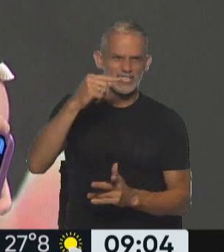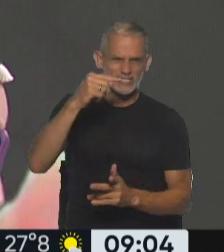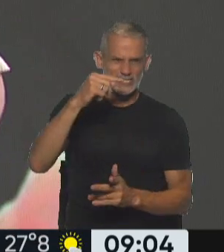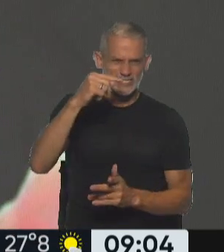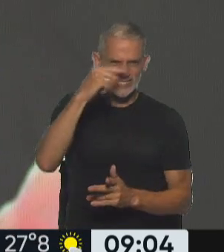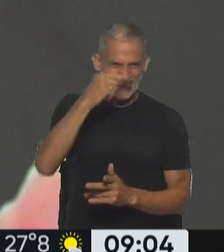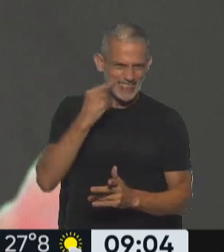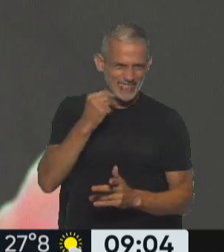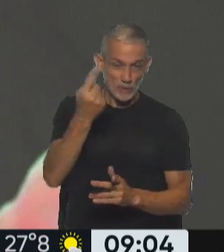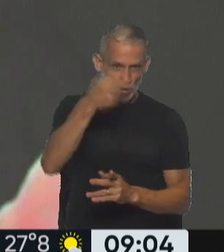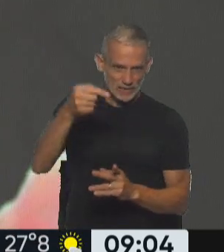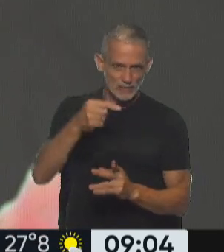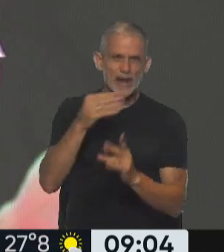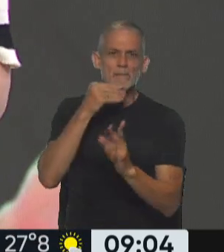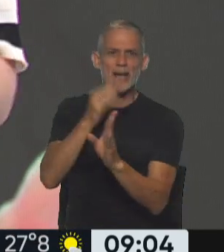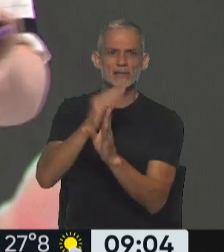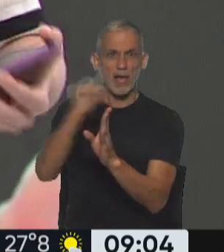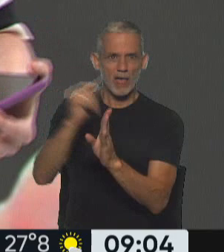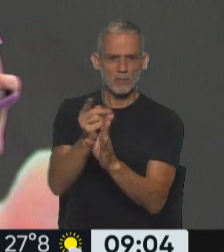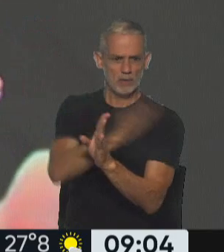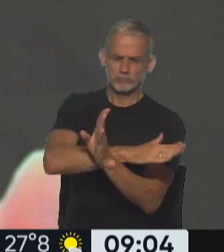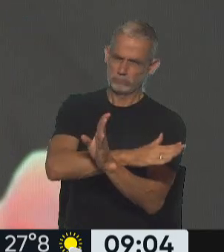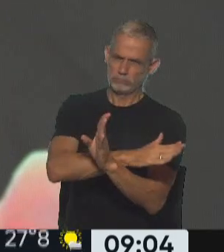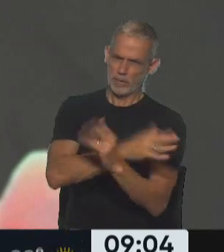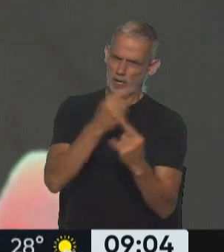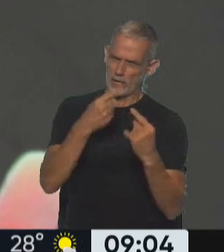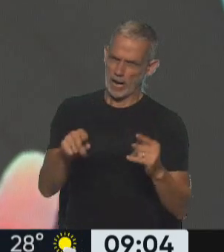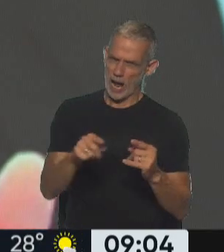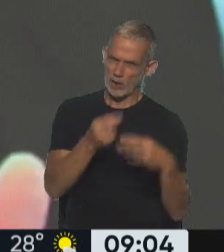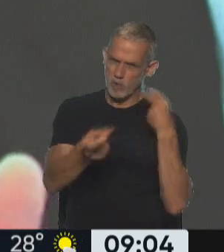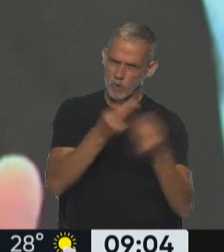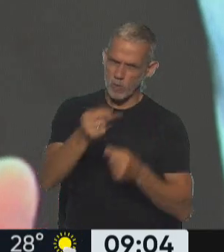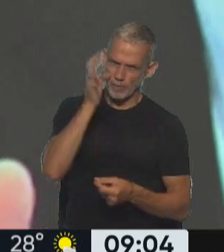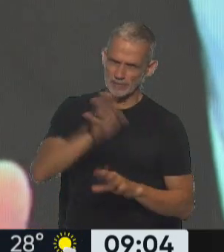7 días, particularmente previo al anuncio, se vio un movimiento inusual. Entonces,